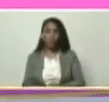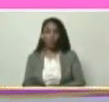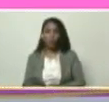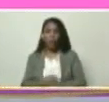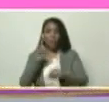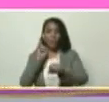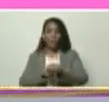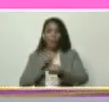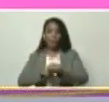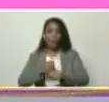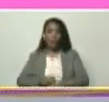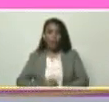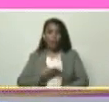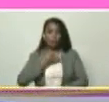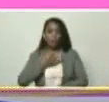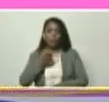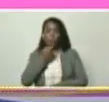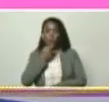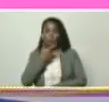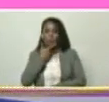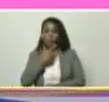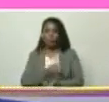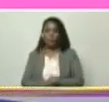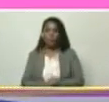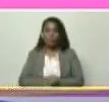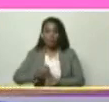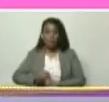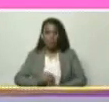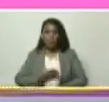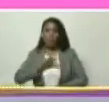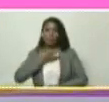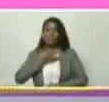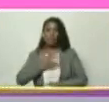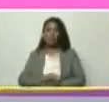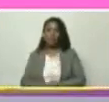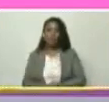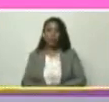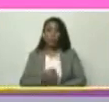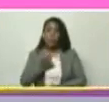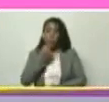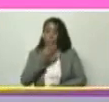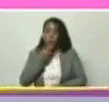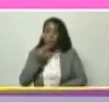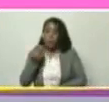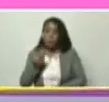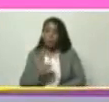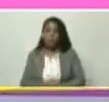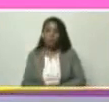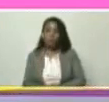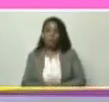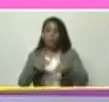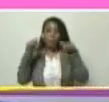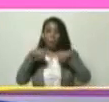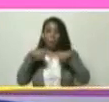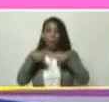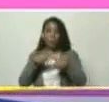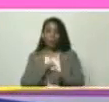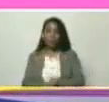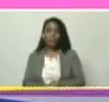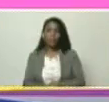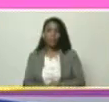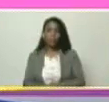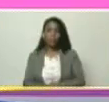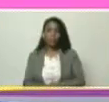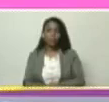Tiempos de renacimiento, qué bonito. El renacer. Bueno, muchachos, hoy,